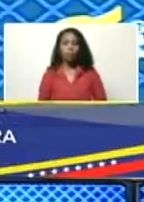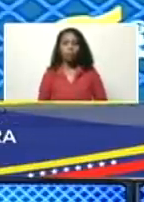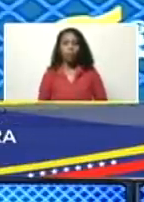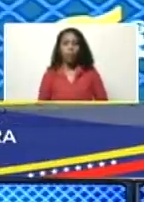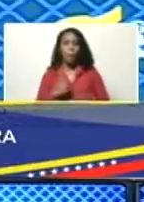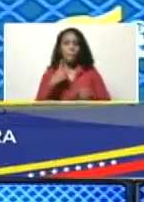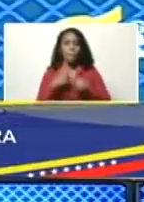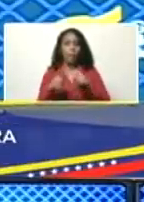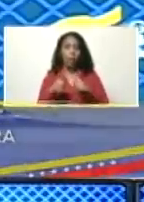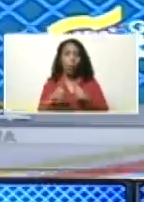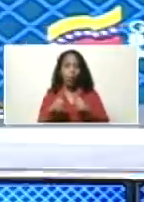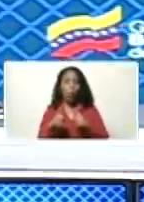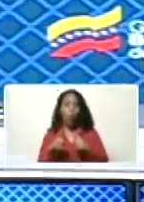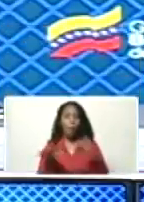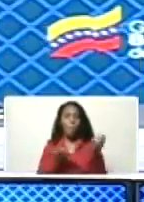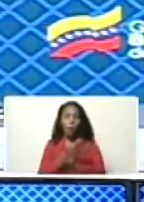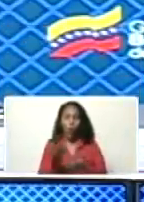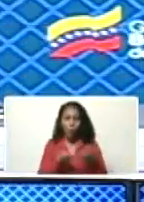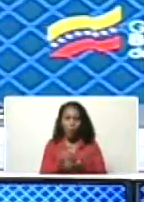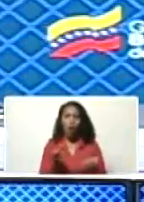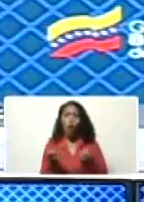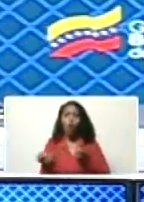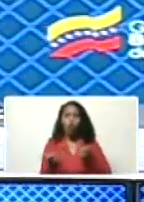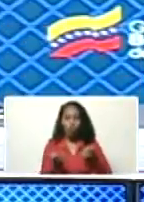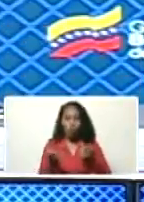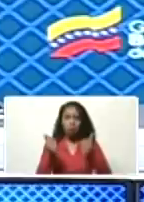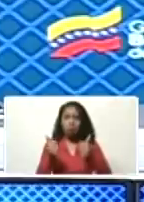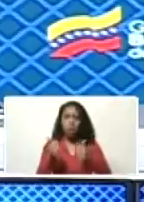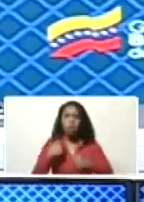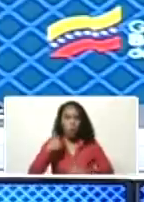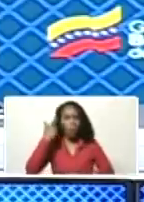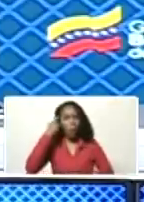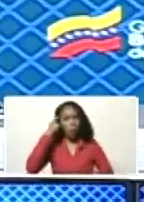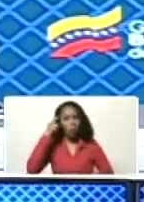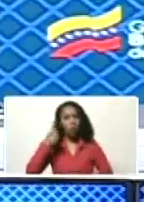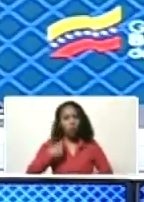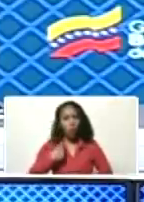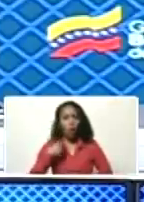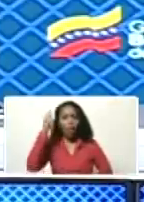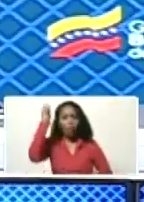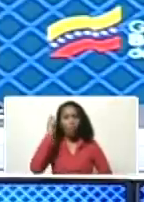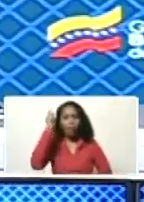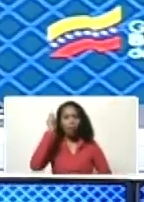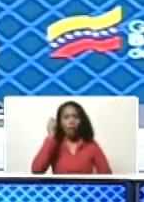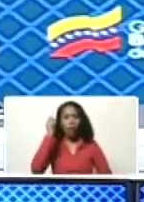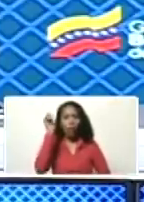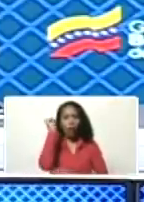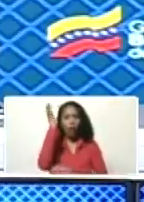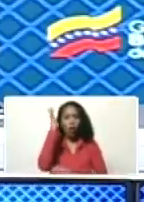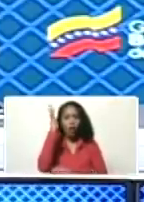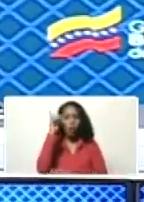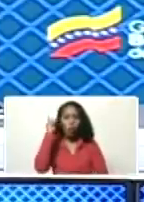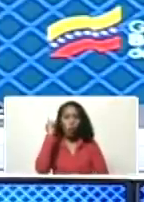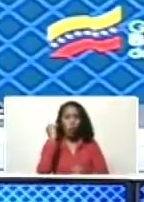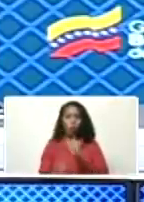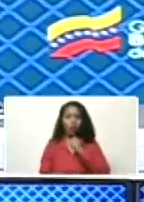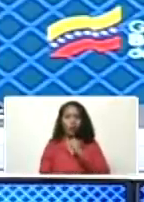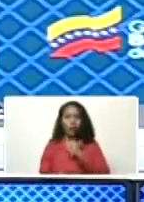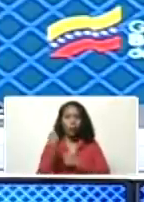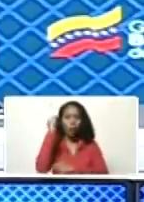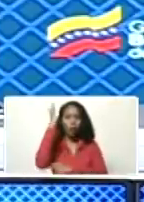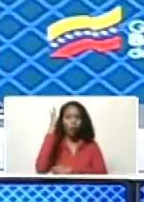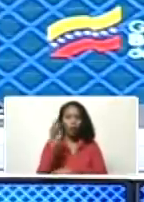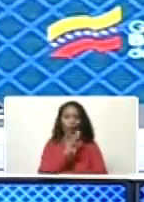pero un conflicto manejable. Yo recuerdo que fui diputado en el Congreso, último Congreso de la